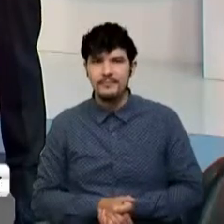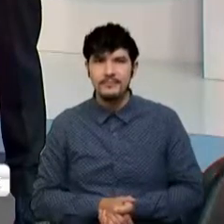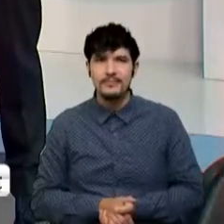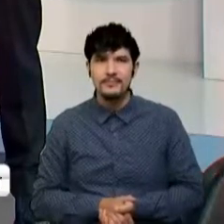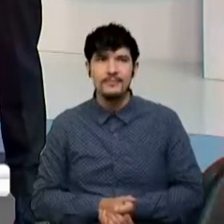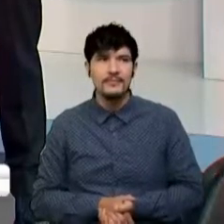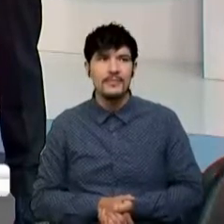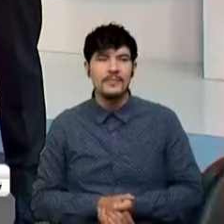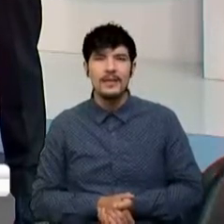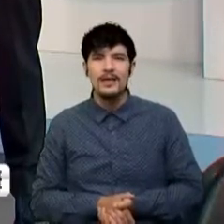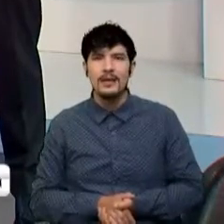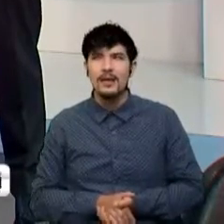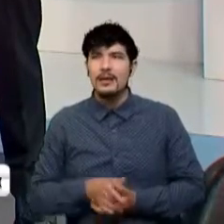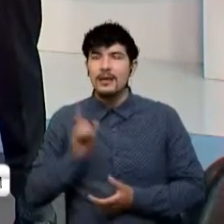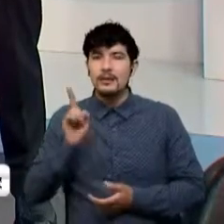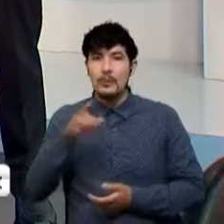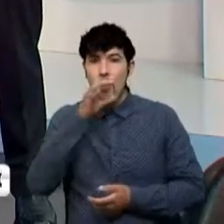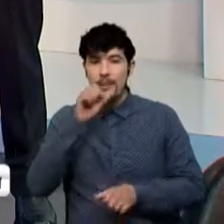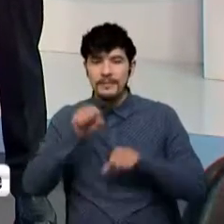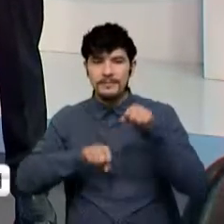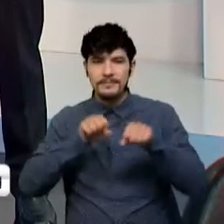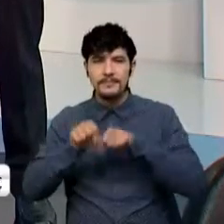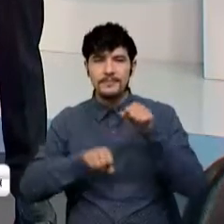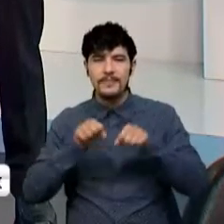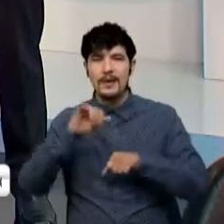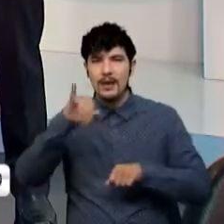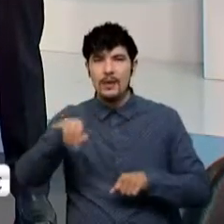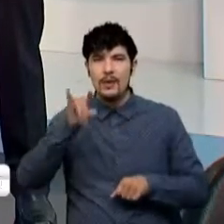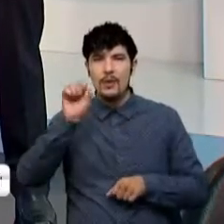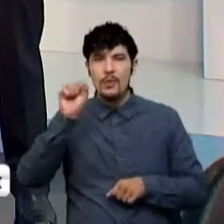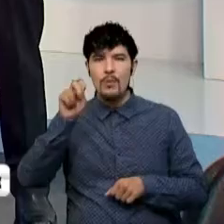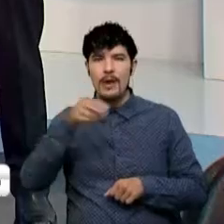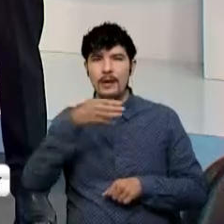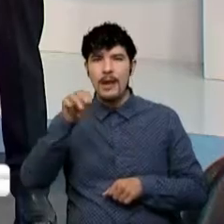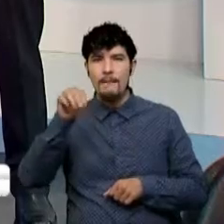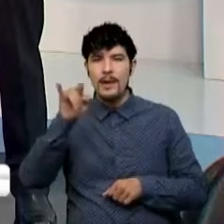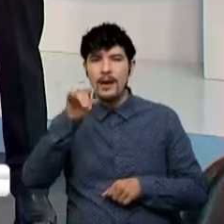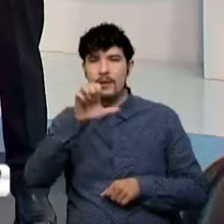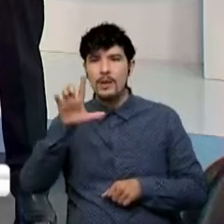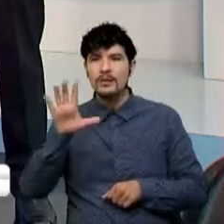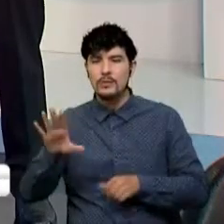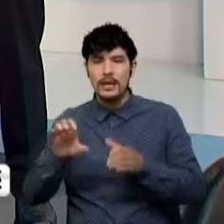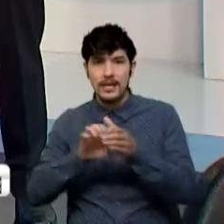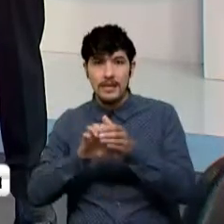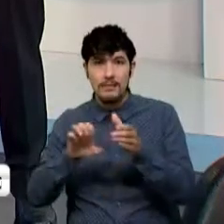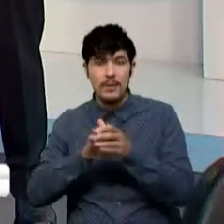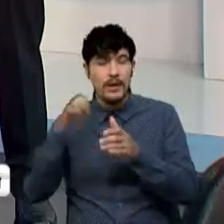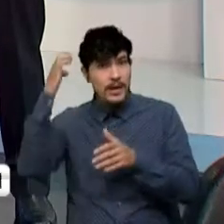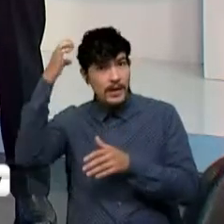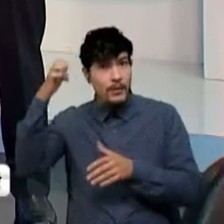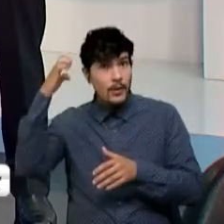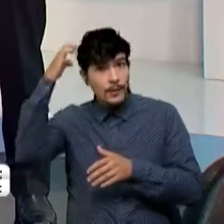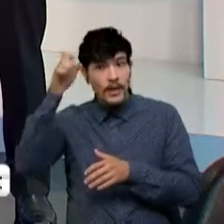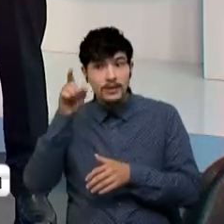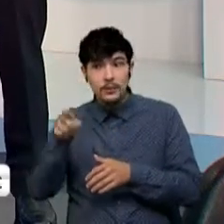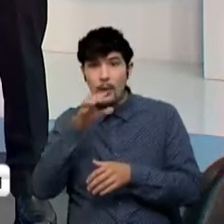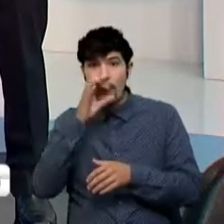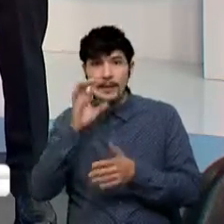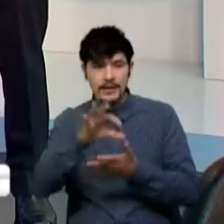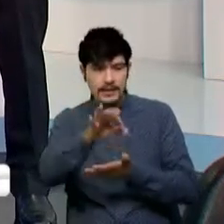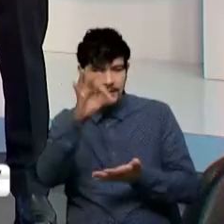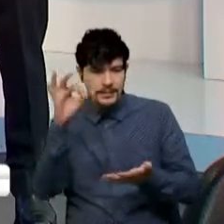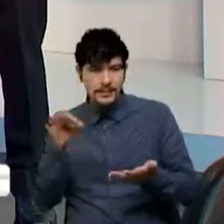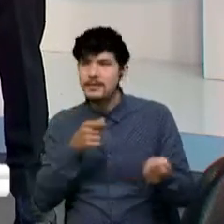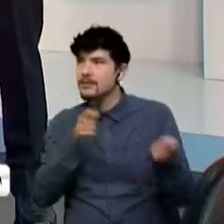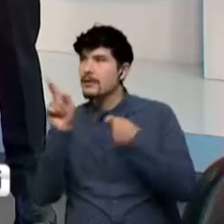Y en otras noticias, el ciclista pamplonés Sebastián Jaime fue fichado por un equipo suizo donde tendrá toda la oportunidad de mostrar su talento en el